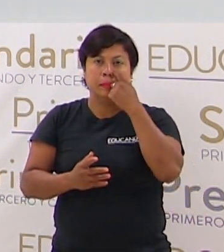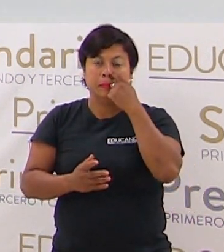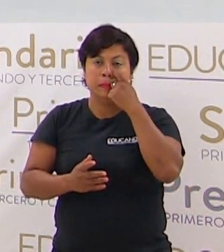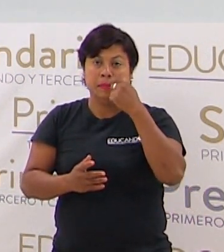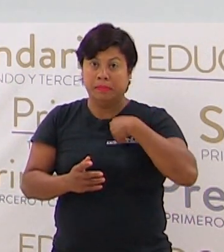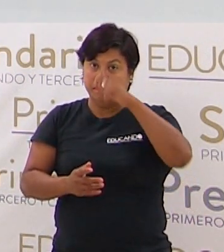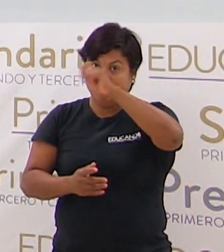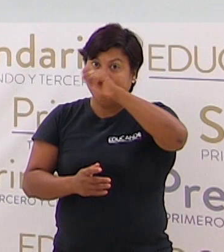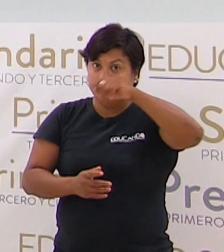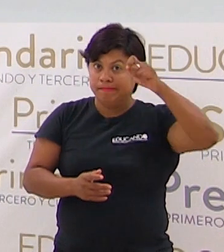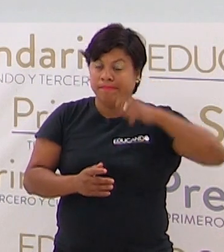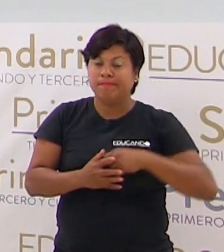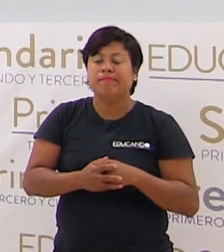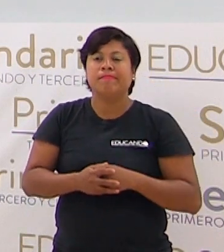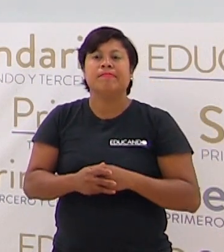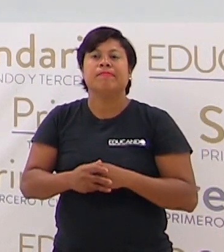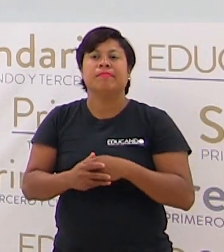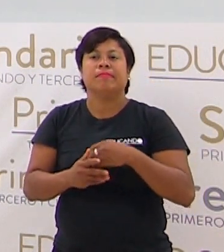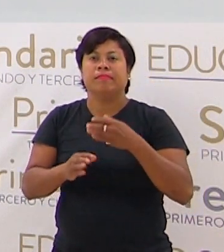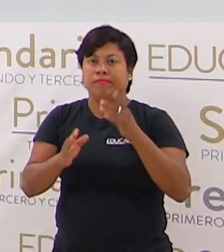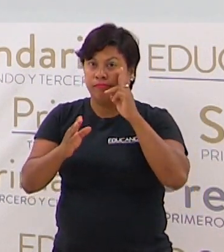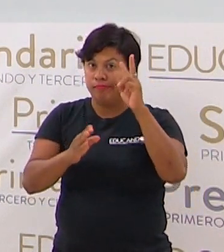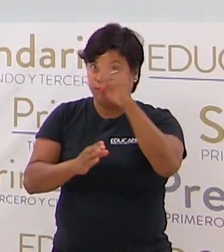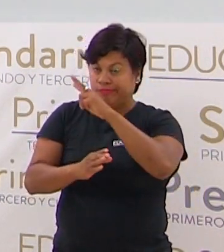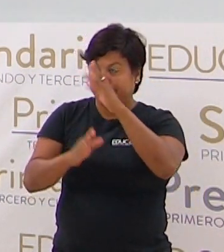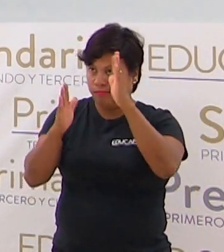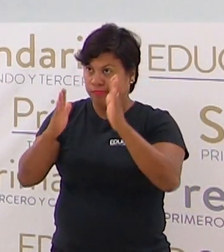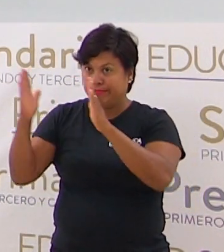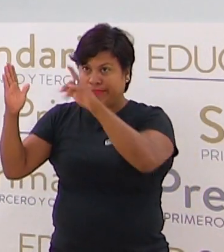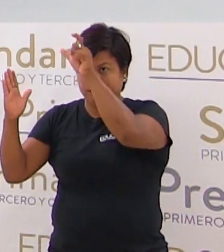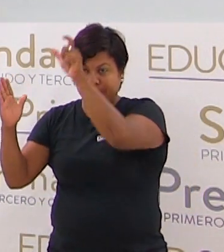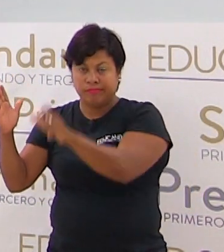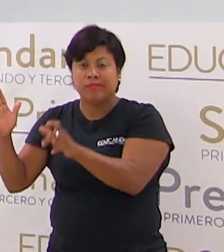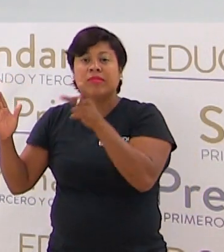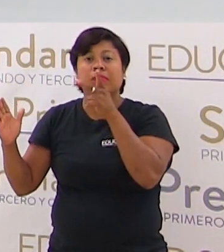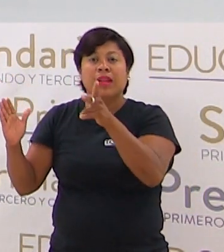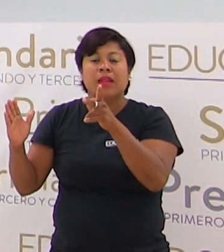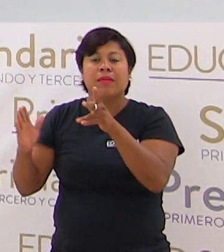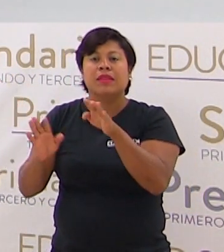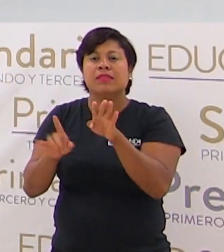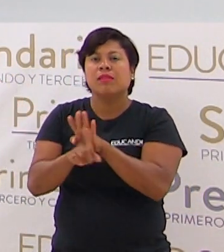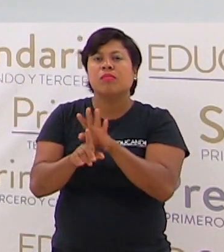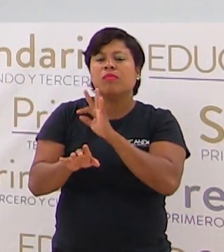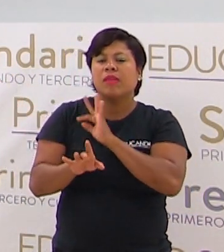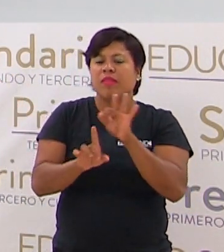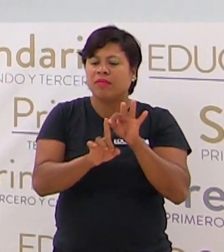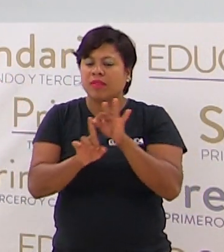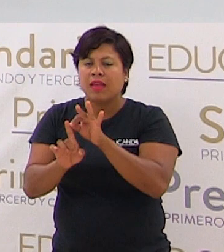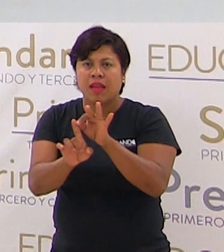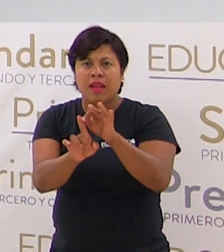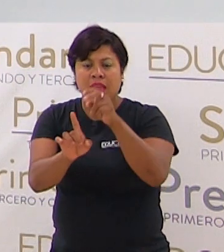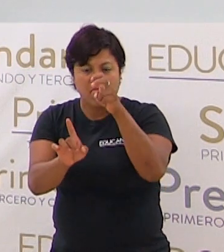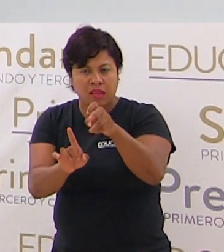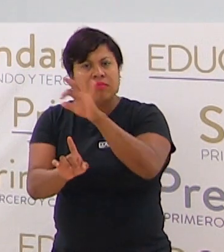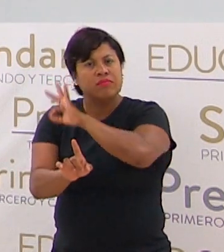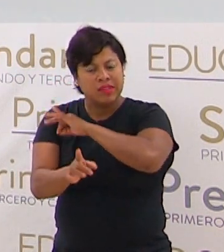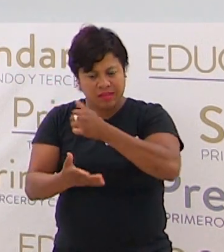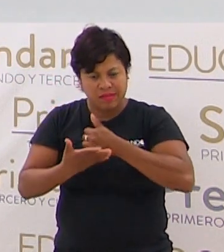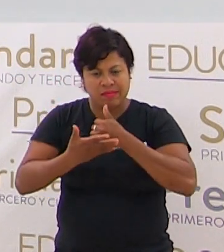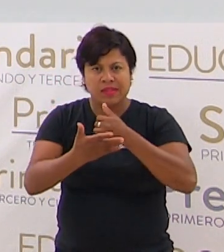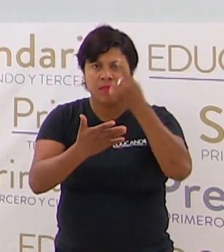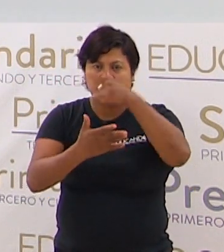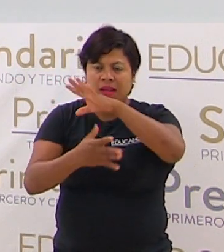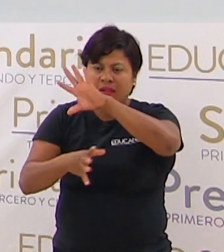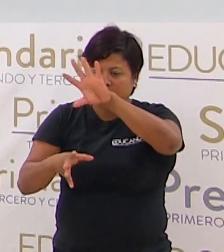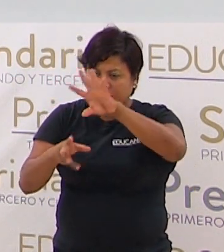Voy a escribir de este lado palabras guía, ¿bien? Que nos van a ayudar